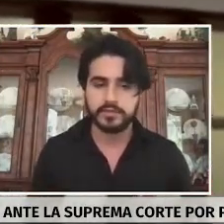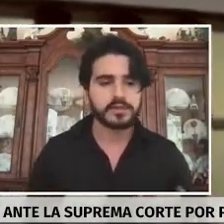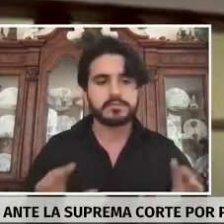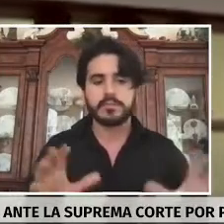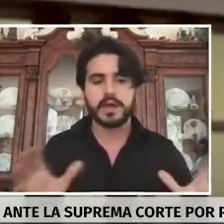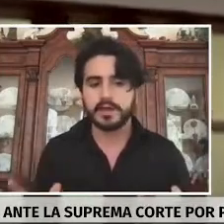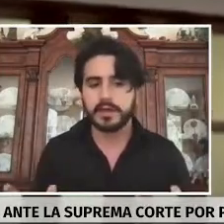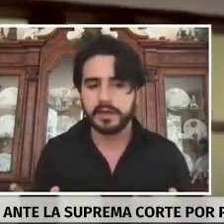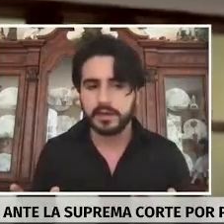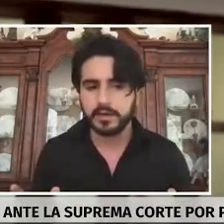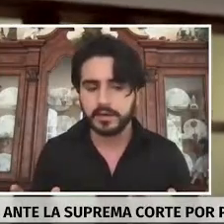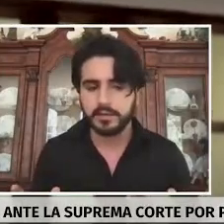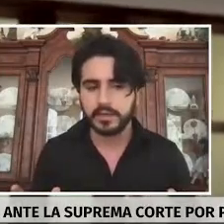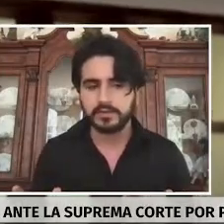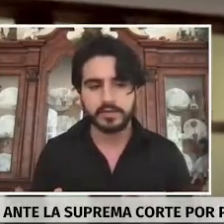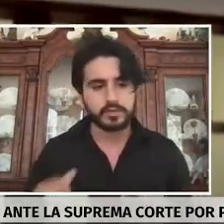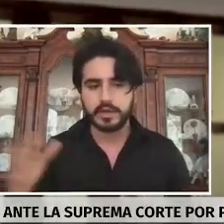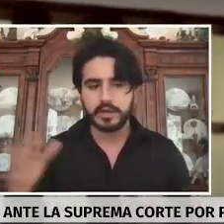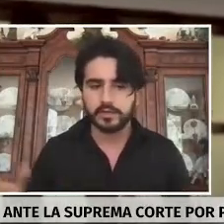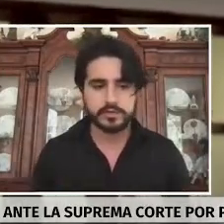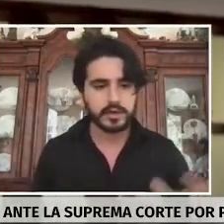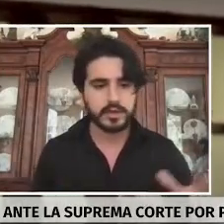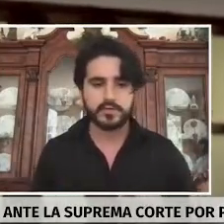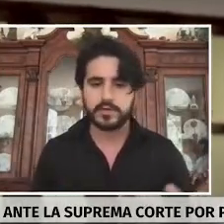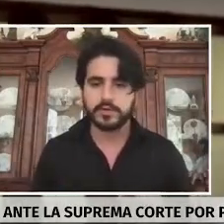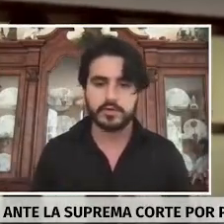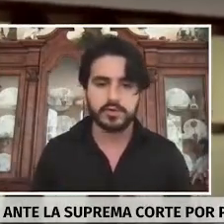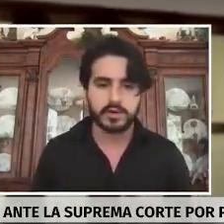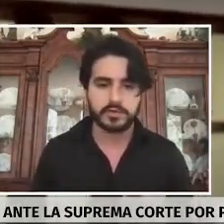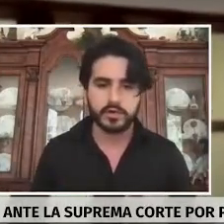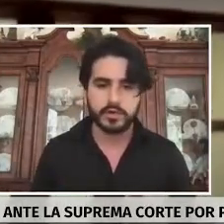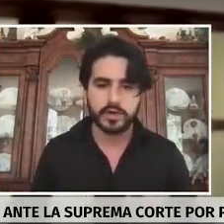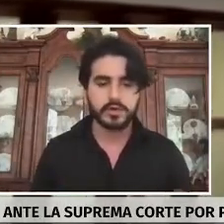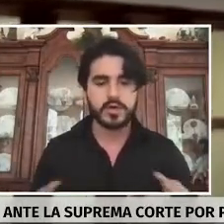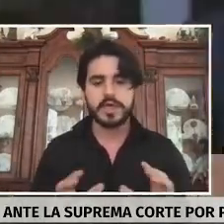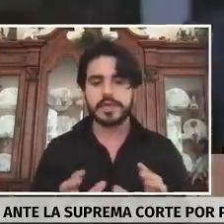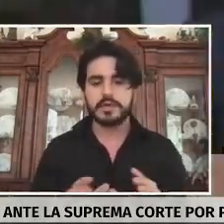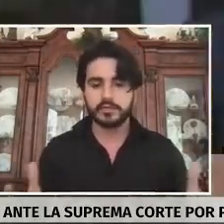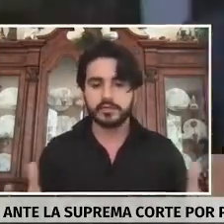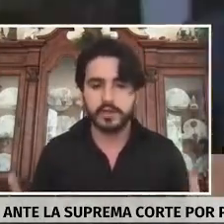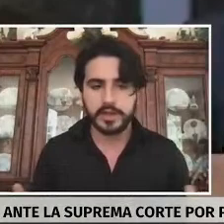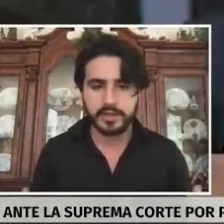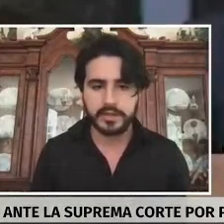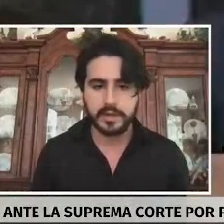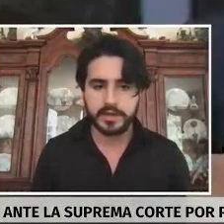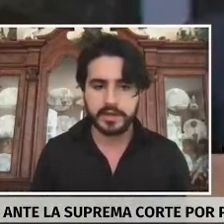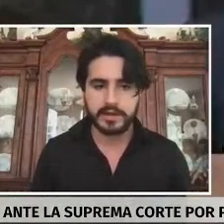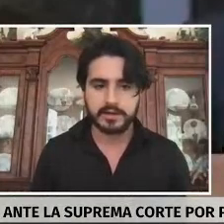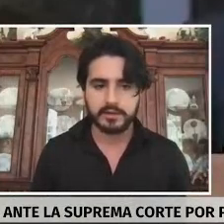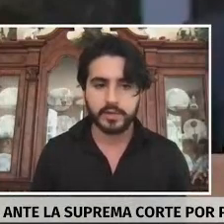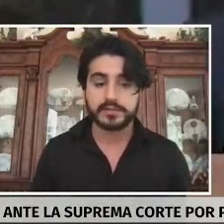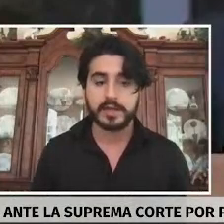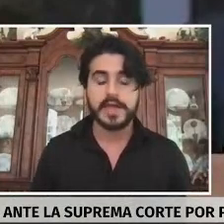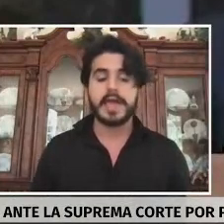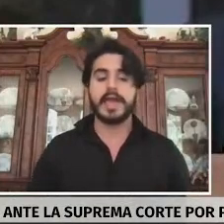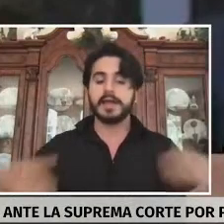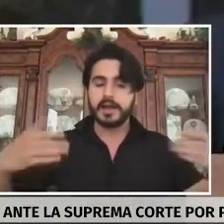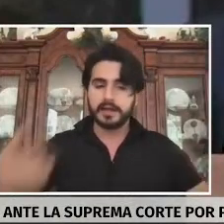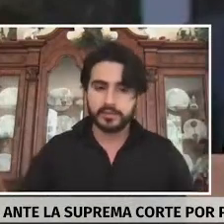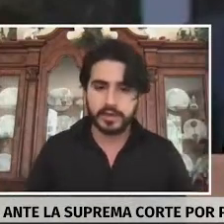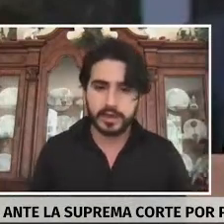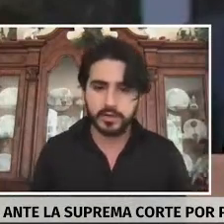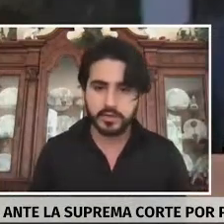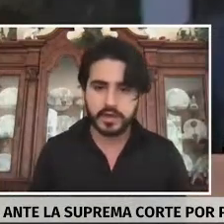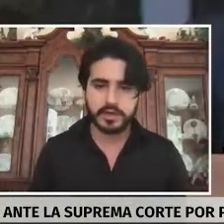la denuncia. Ahí dejé medios de contacto, teléfono, correo electrónico, y se supone que ahí debería llegar la respuesta.